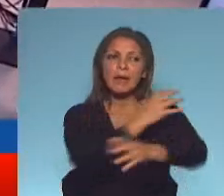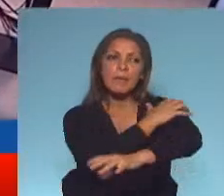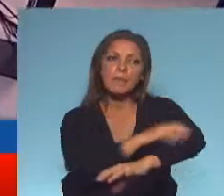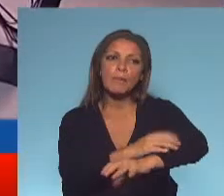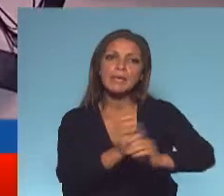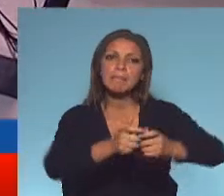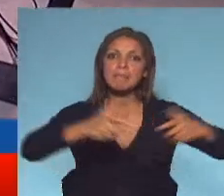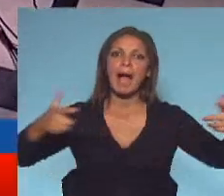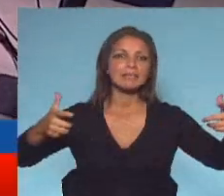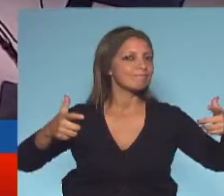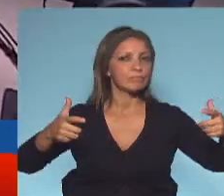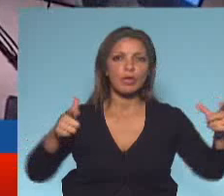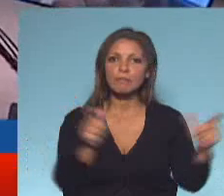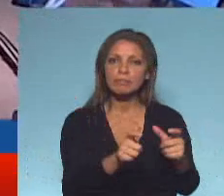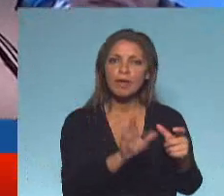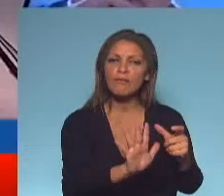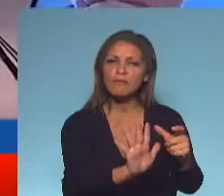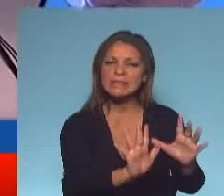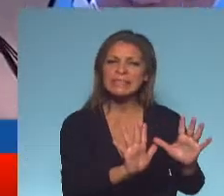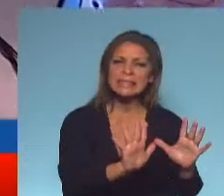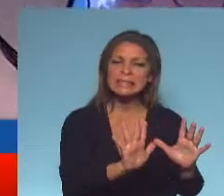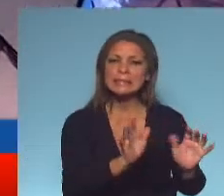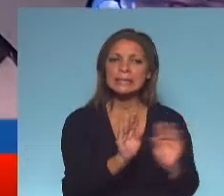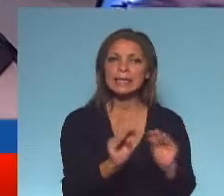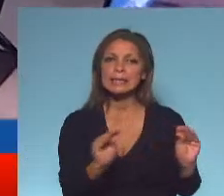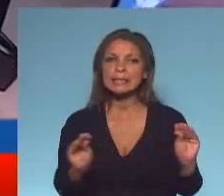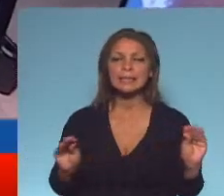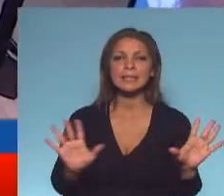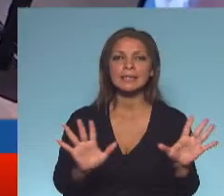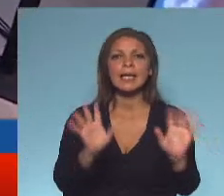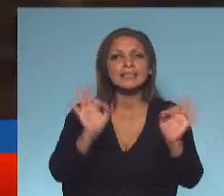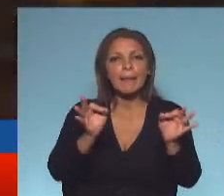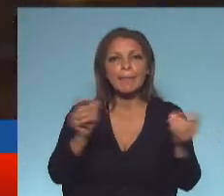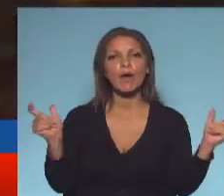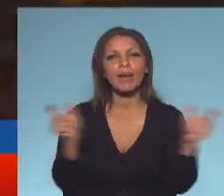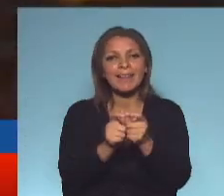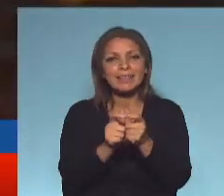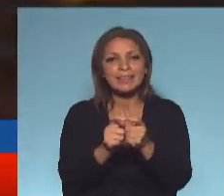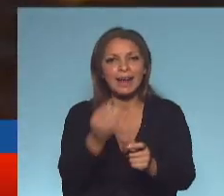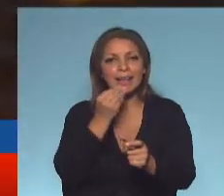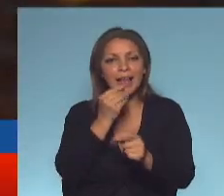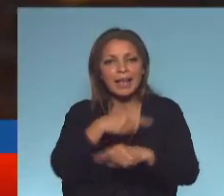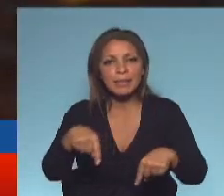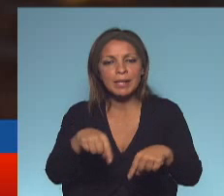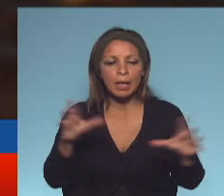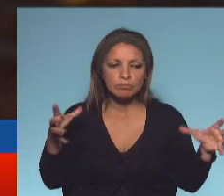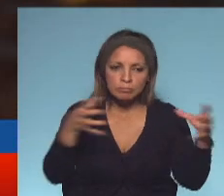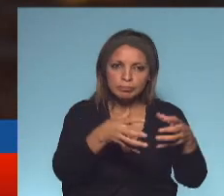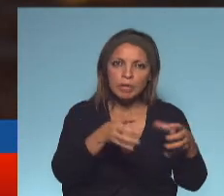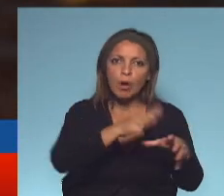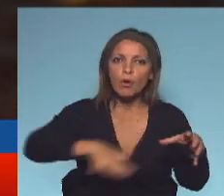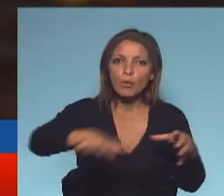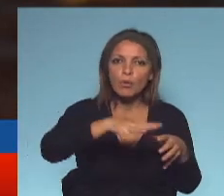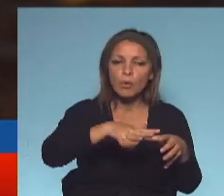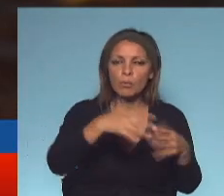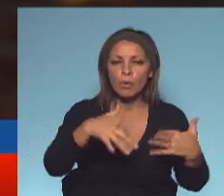contenga lo más posible, sabiendo que obviamente el enfoque de la tarjeta alimentar es realmente en un grupo poblacional